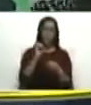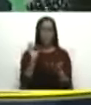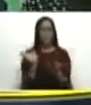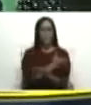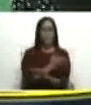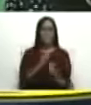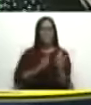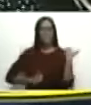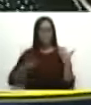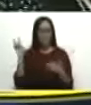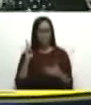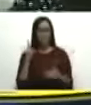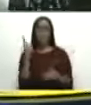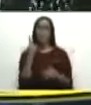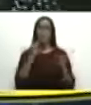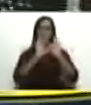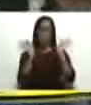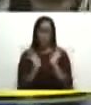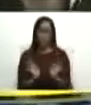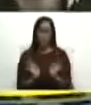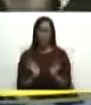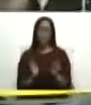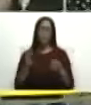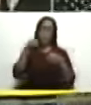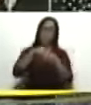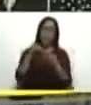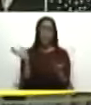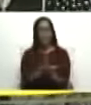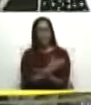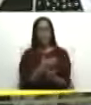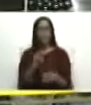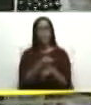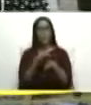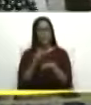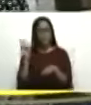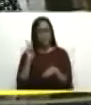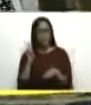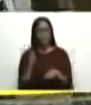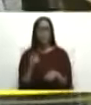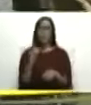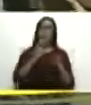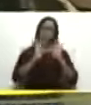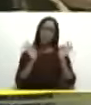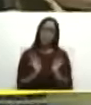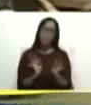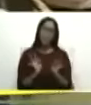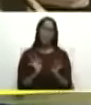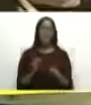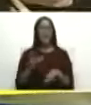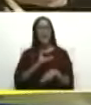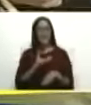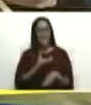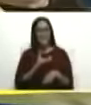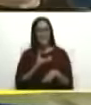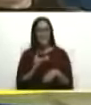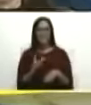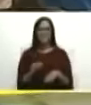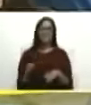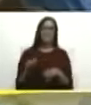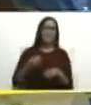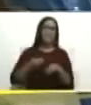Única forma de poner o quitar gobernadores en Venezuela. Única forma de poner alcaldes, alcaldesas en Venezuela,